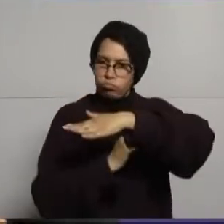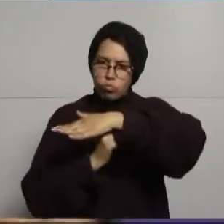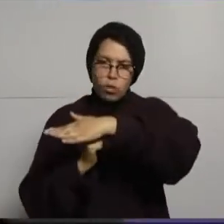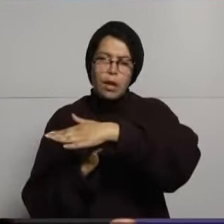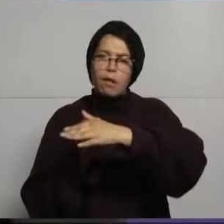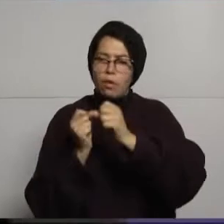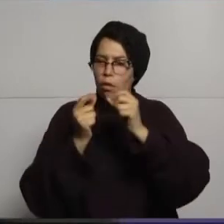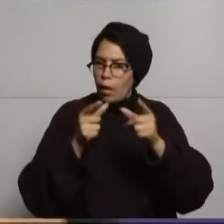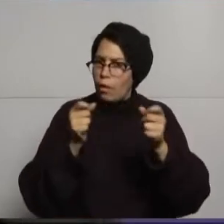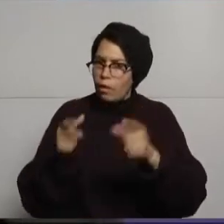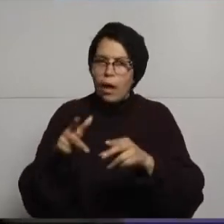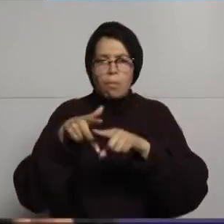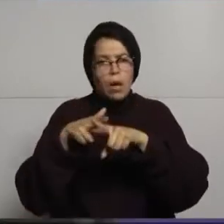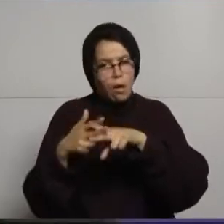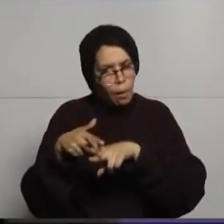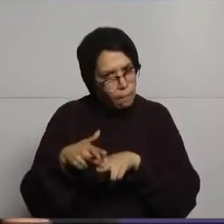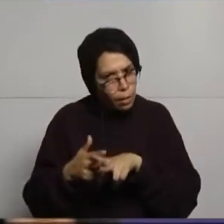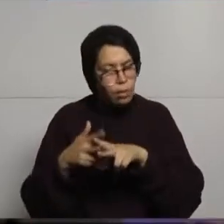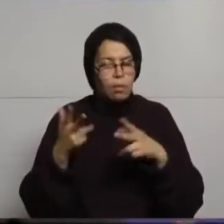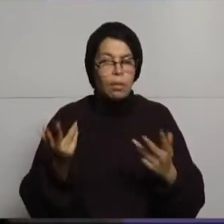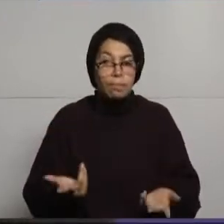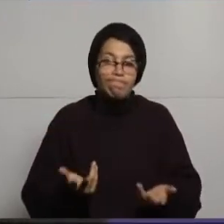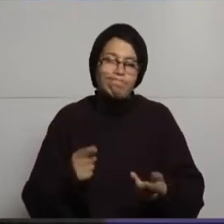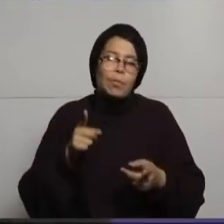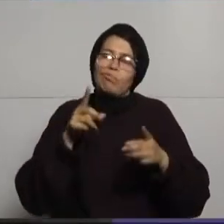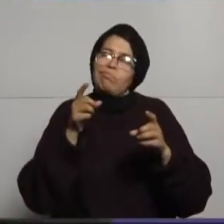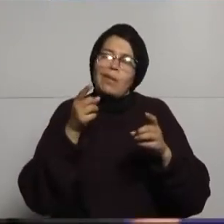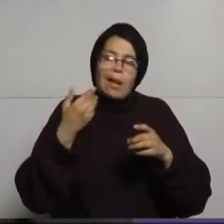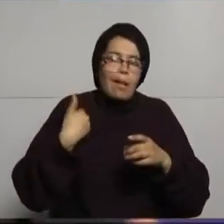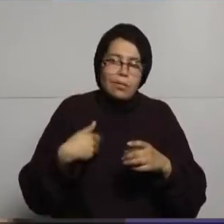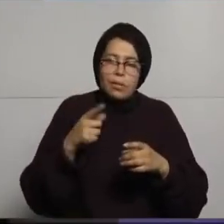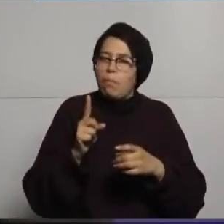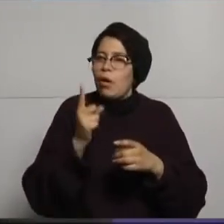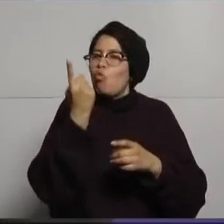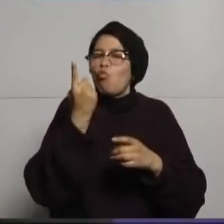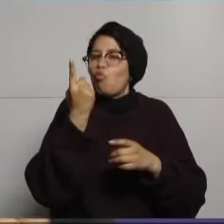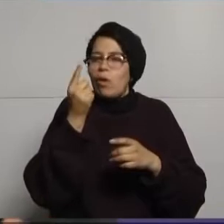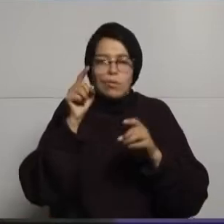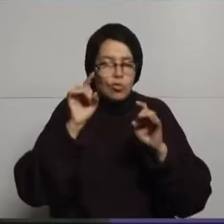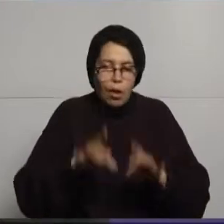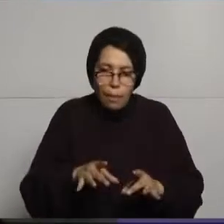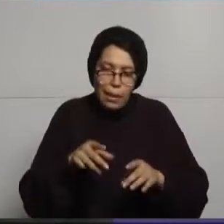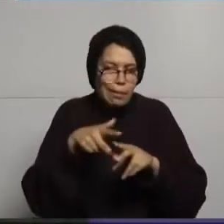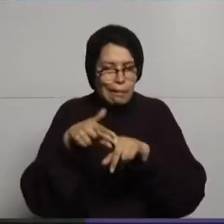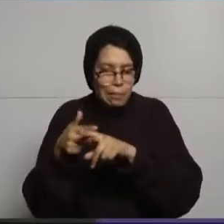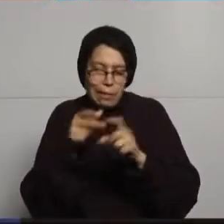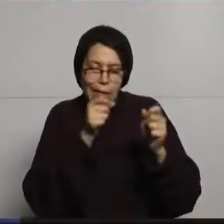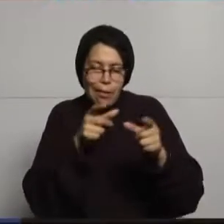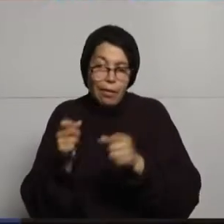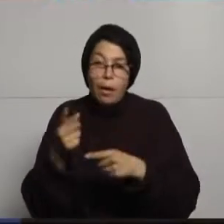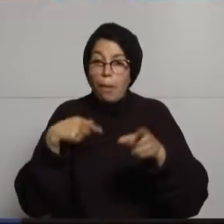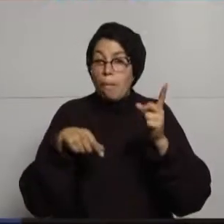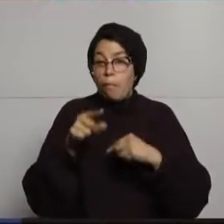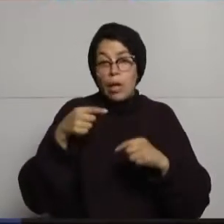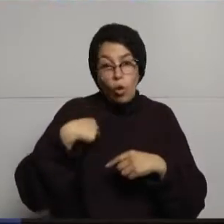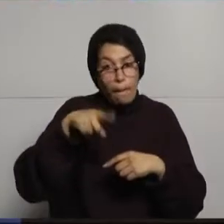fue la primera y lamentablemente es la única de este estilo y nos encantaría que se replique en otros lados. Bien,